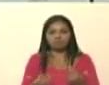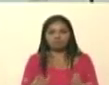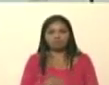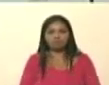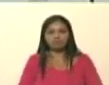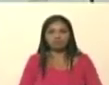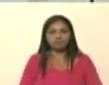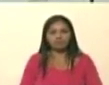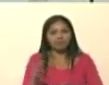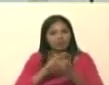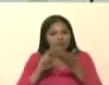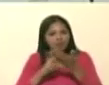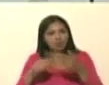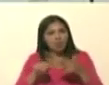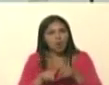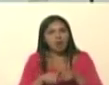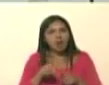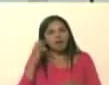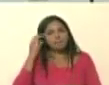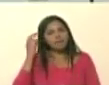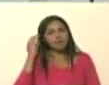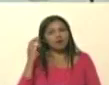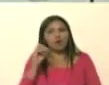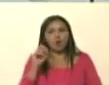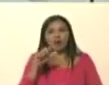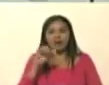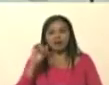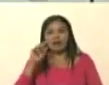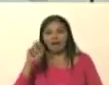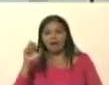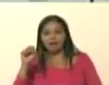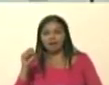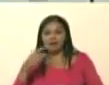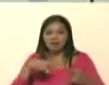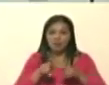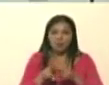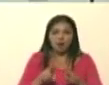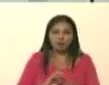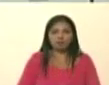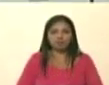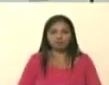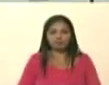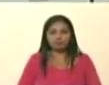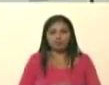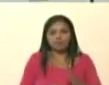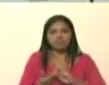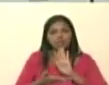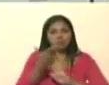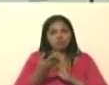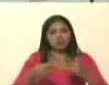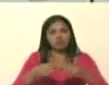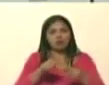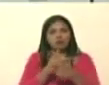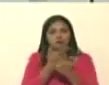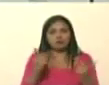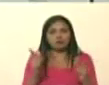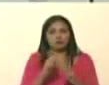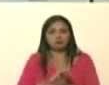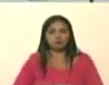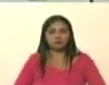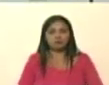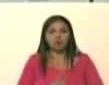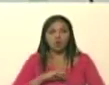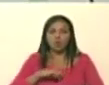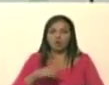memorias de o'leary hay muchas biografías importantes sobre libertador la del polanco